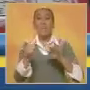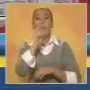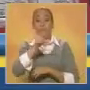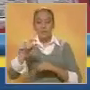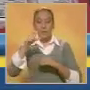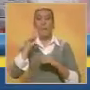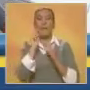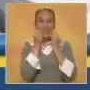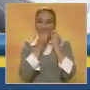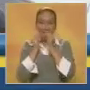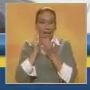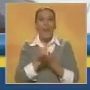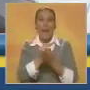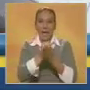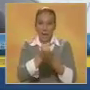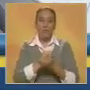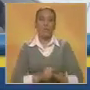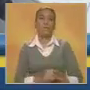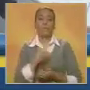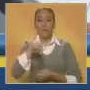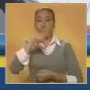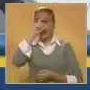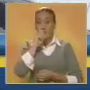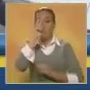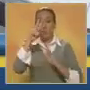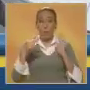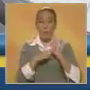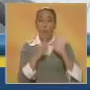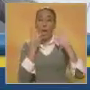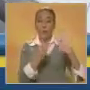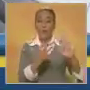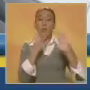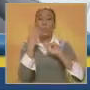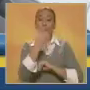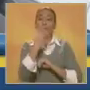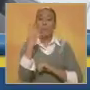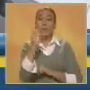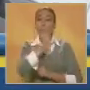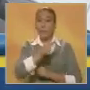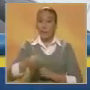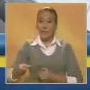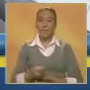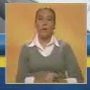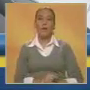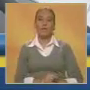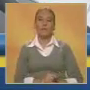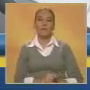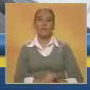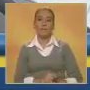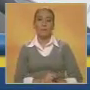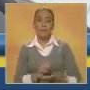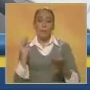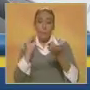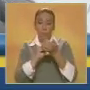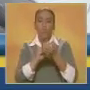prótesis dentales. Este año hemos podido atender ya 2.844 personas y se le han